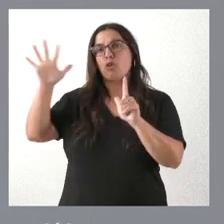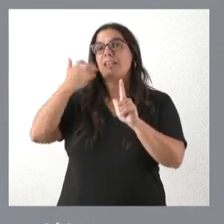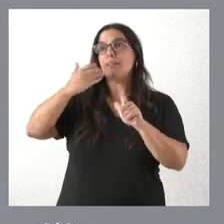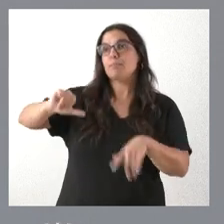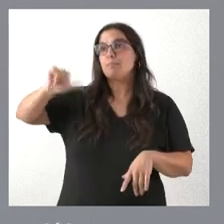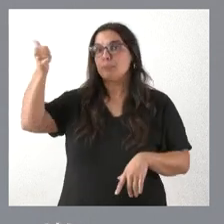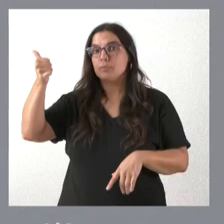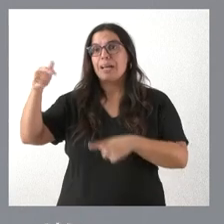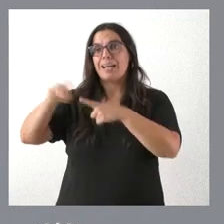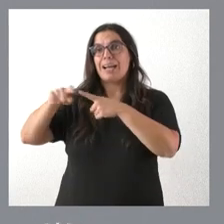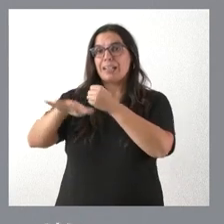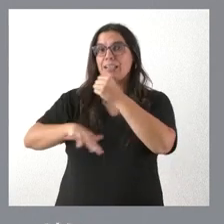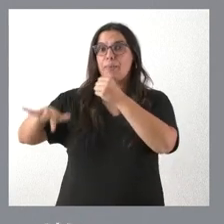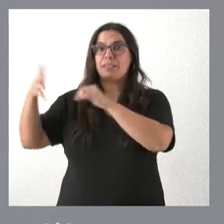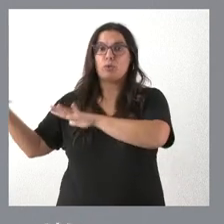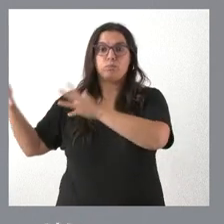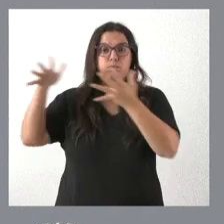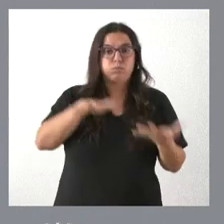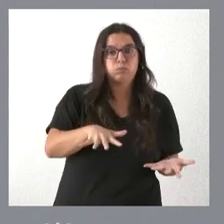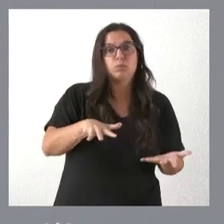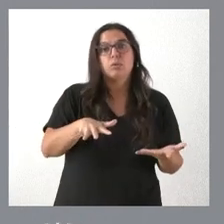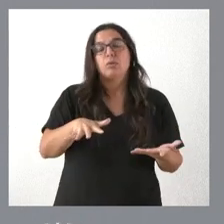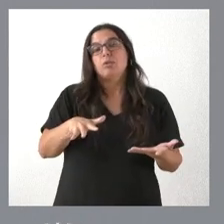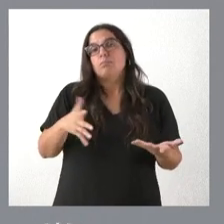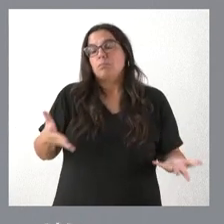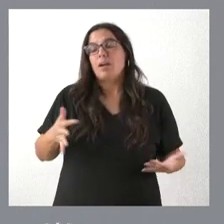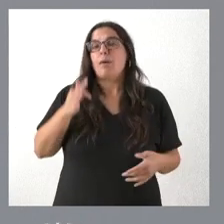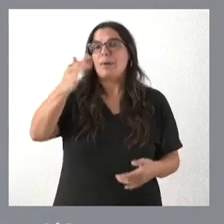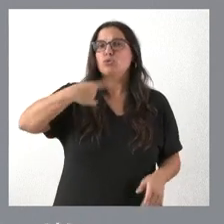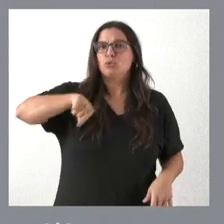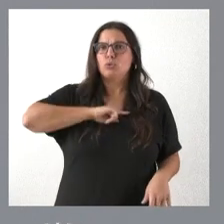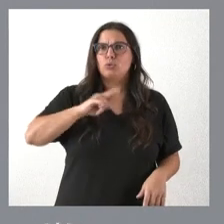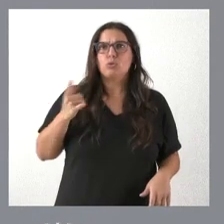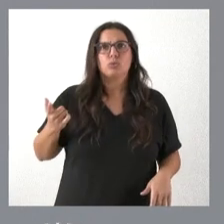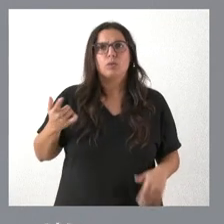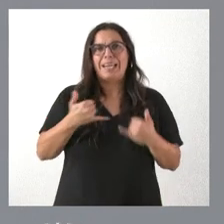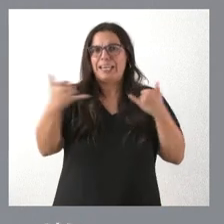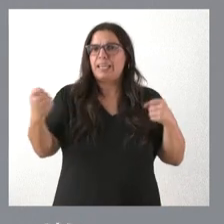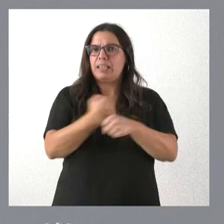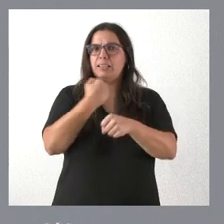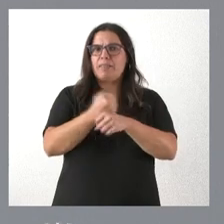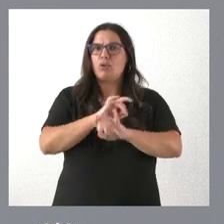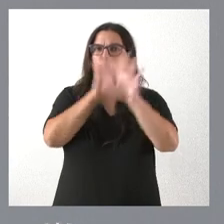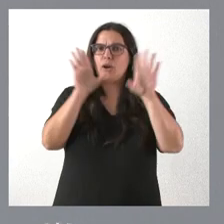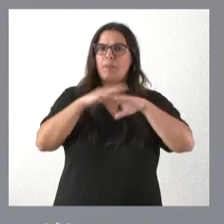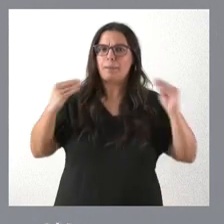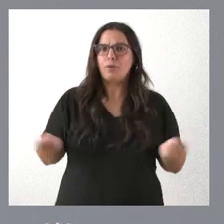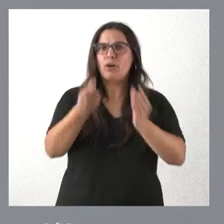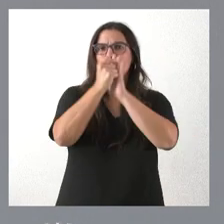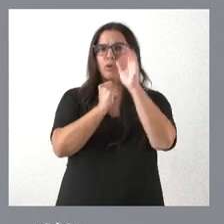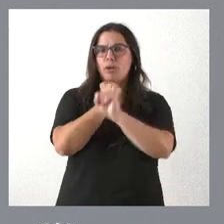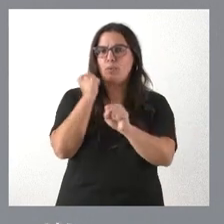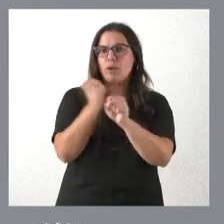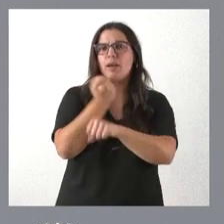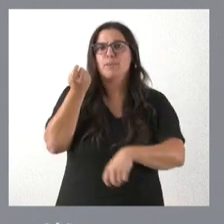tendrá el carácter básico que usted plantea y aparte de esto tenemos una Clara nosotros línea de trabajo de mejora de las condiciones laborales